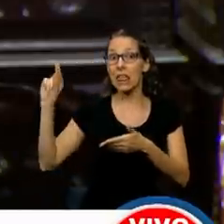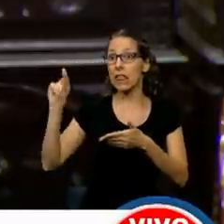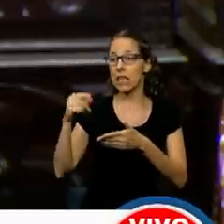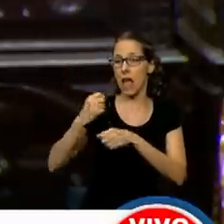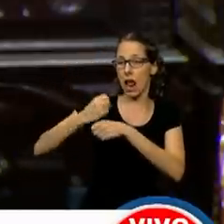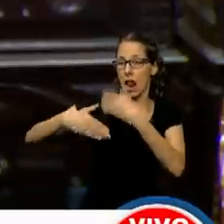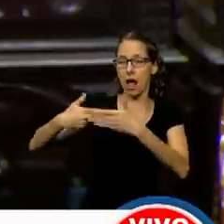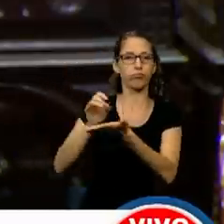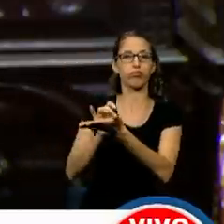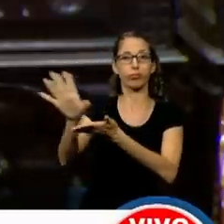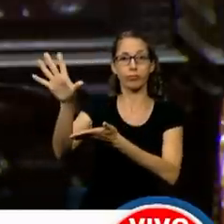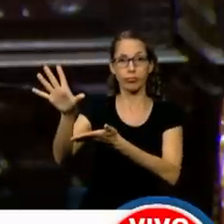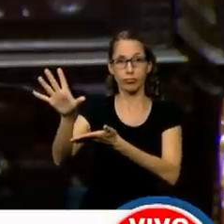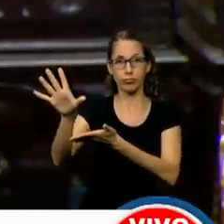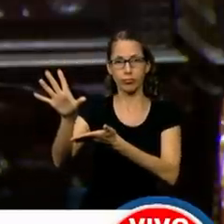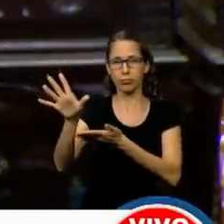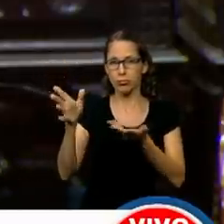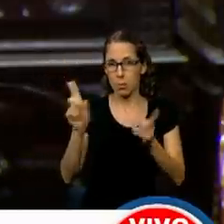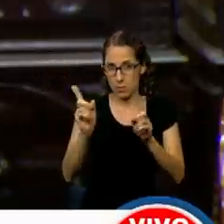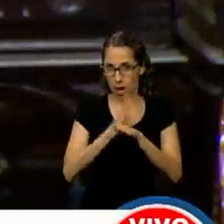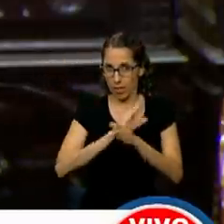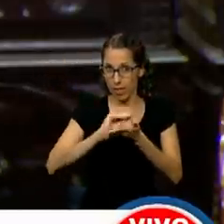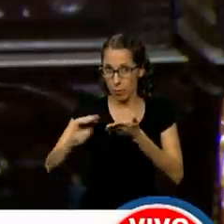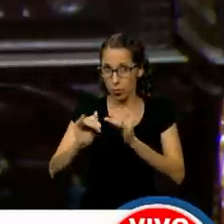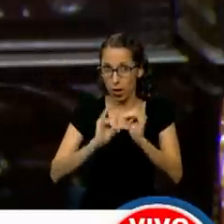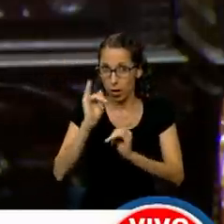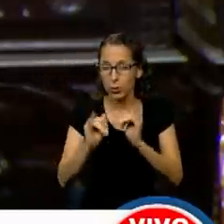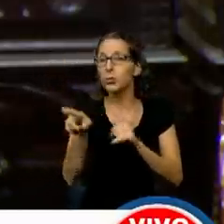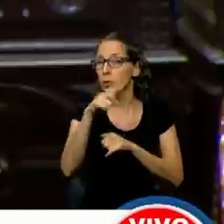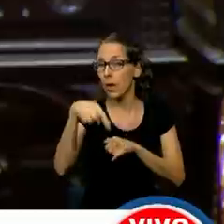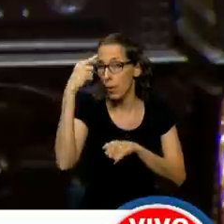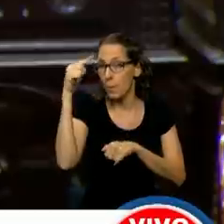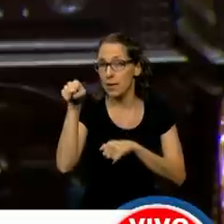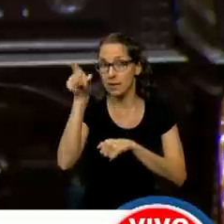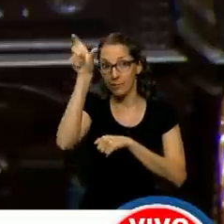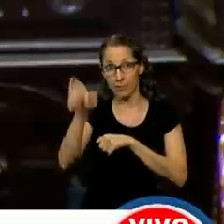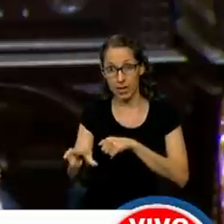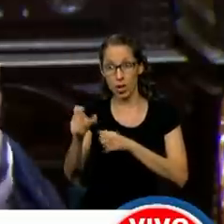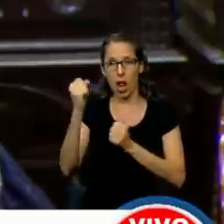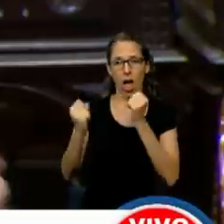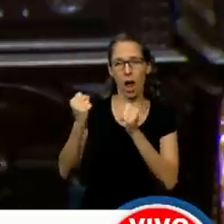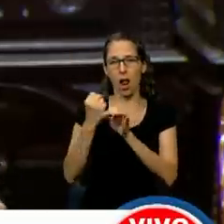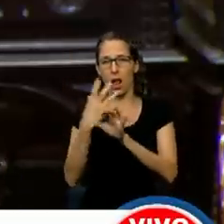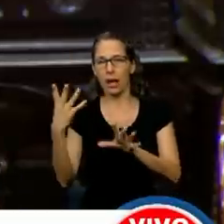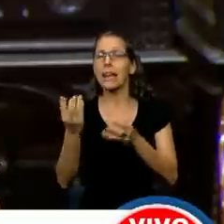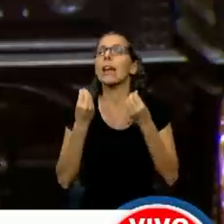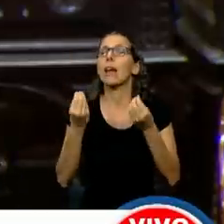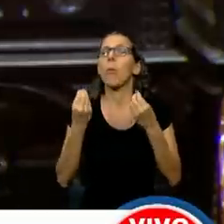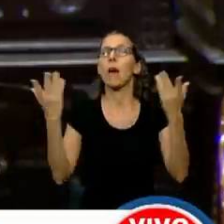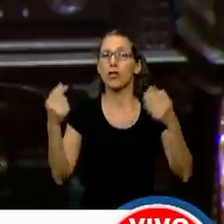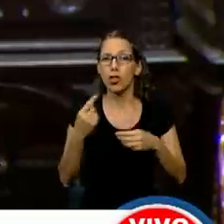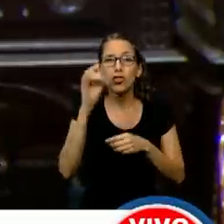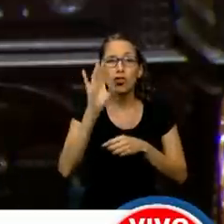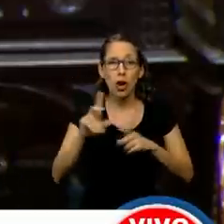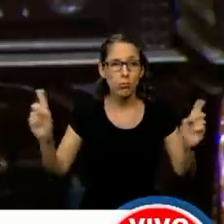la diputada imagínense la capacidad que habrá tenido ese economista para que a los 15 días se ha echado